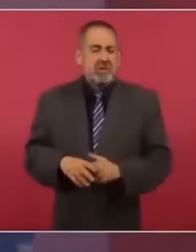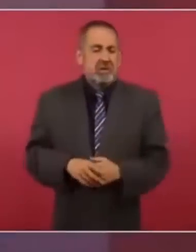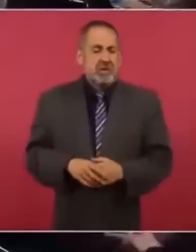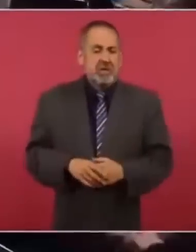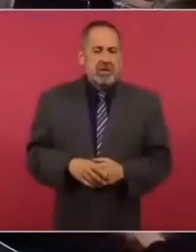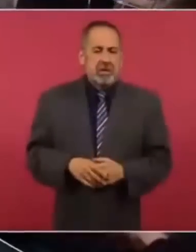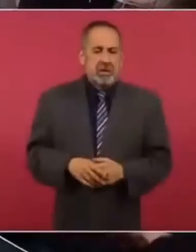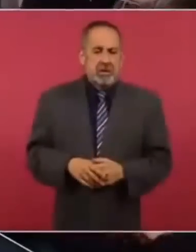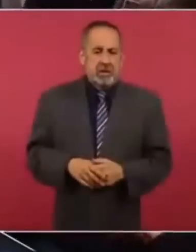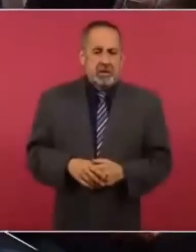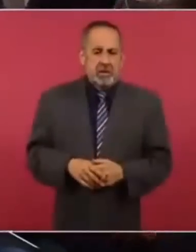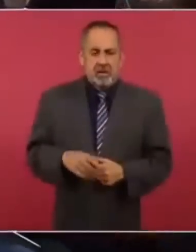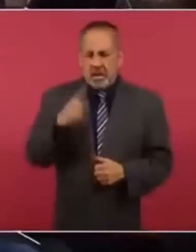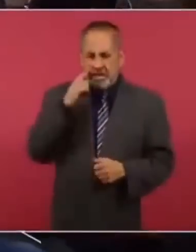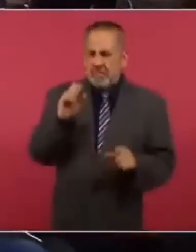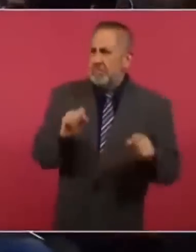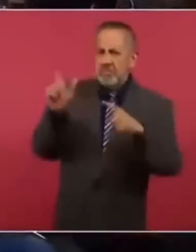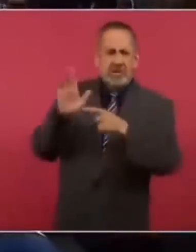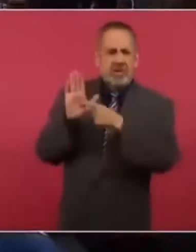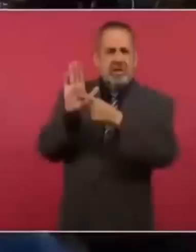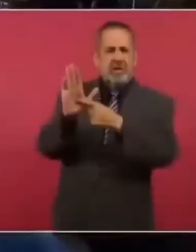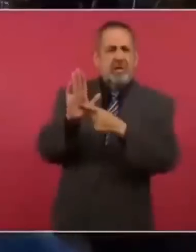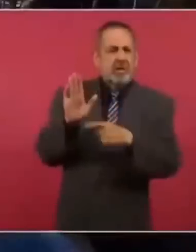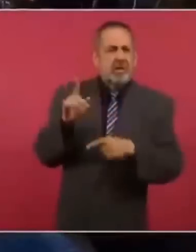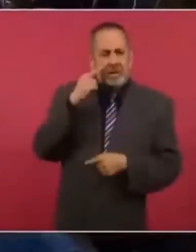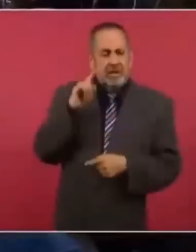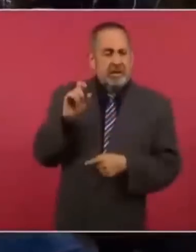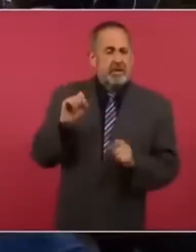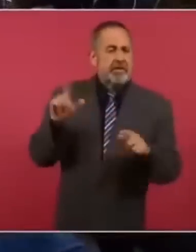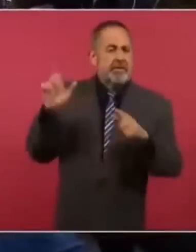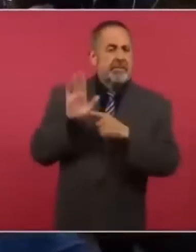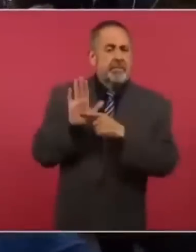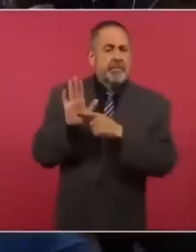Entonces, ¿por qué no me pones